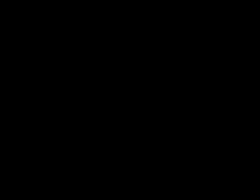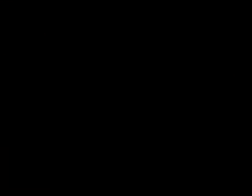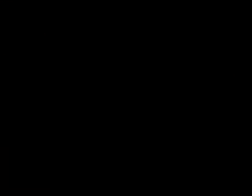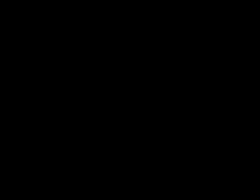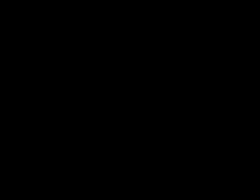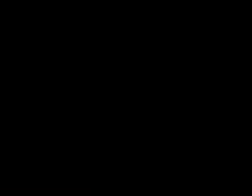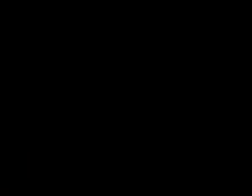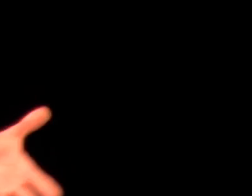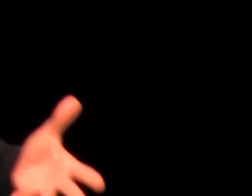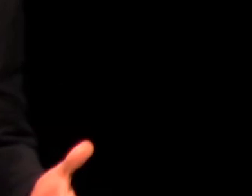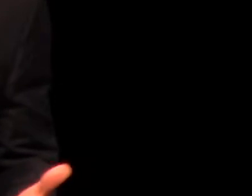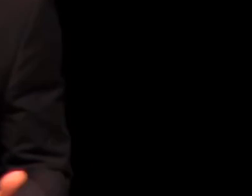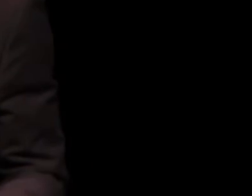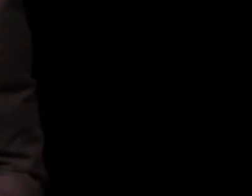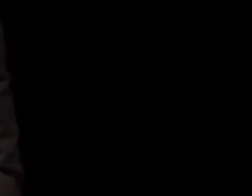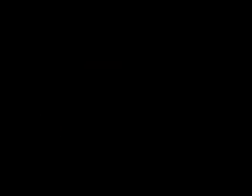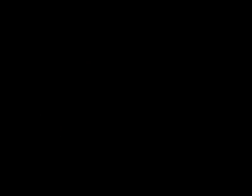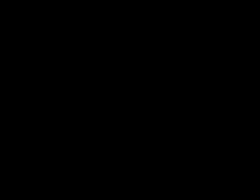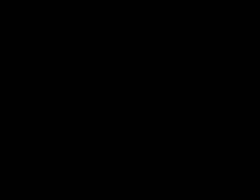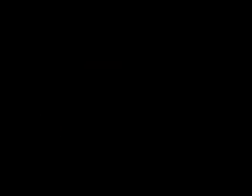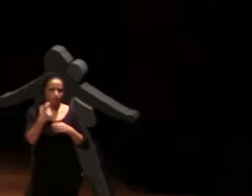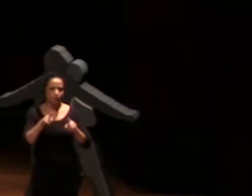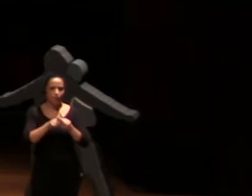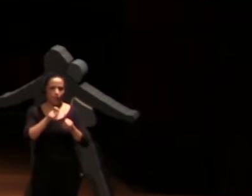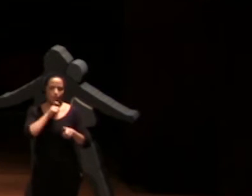expertos para desarrollar investigación cualitativa, ¿no?